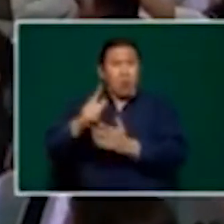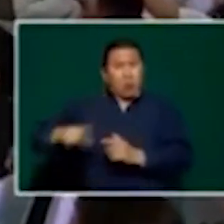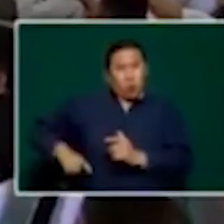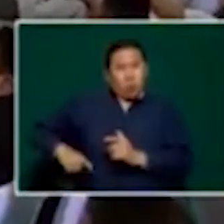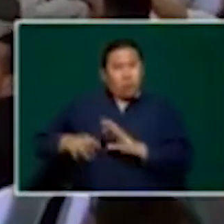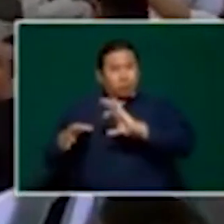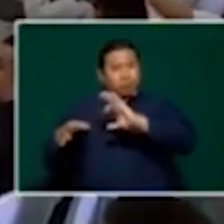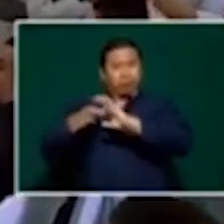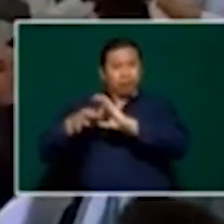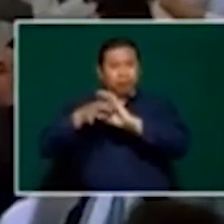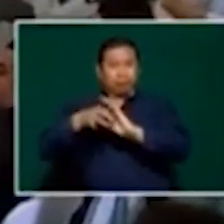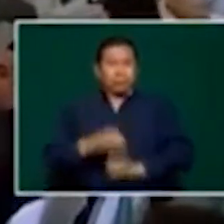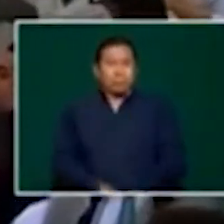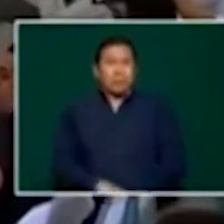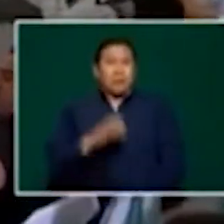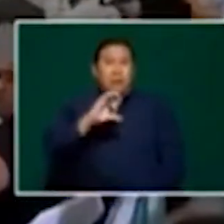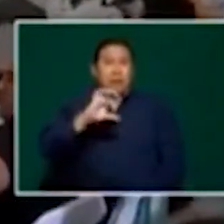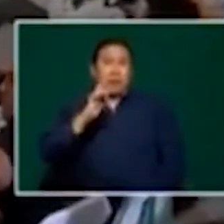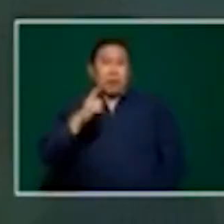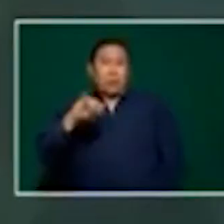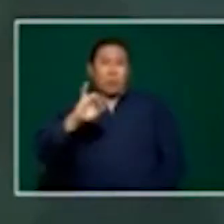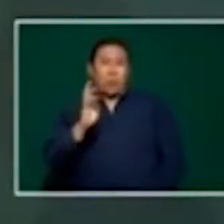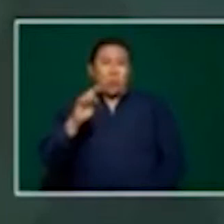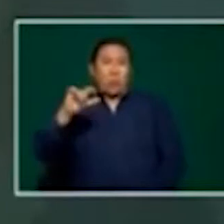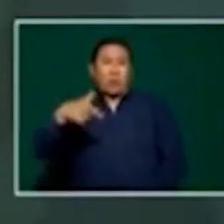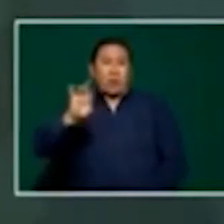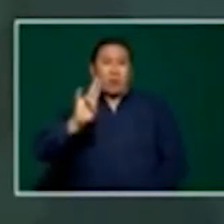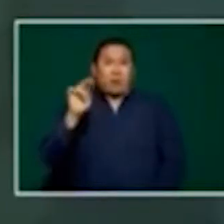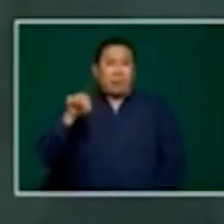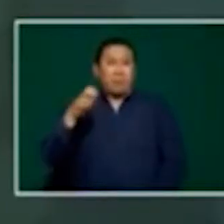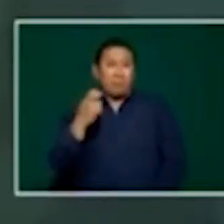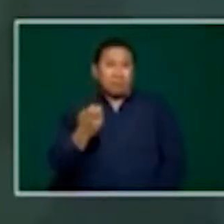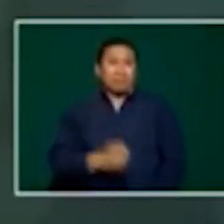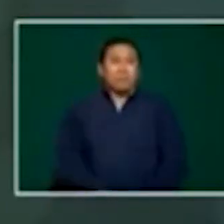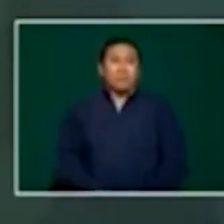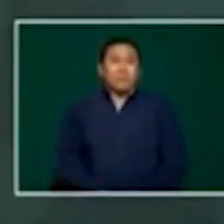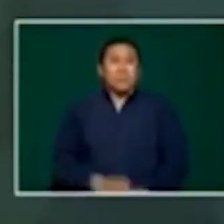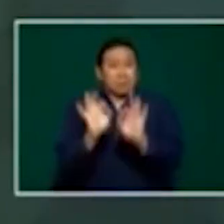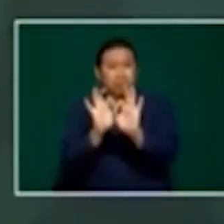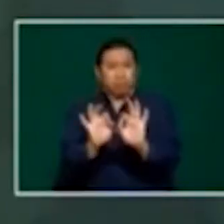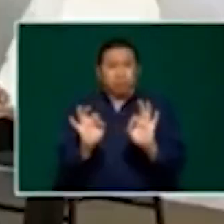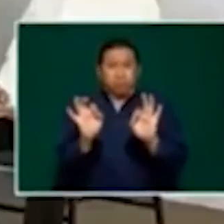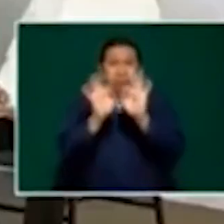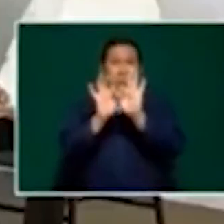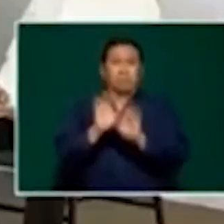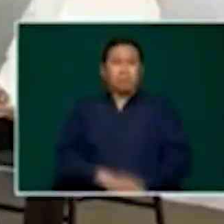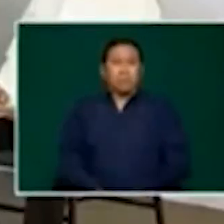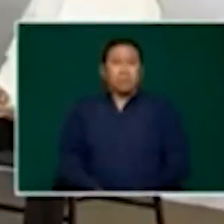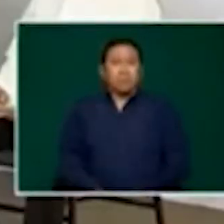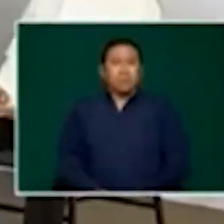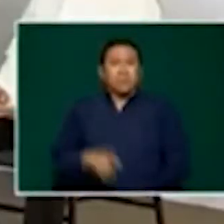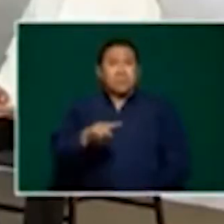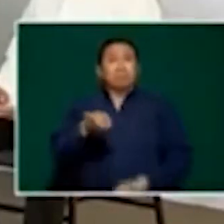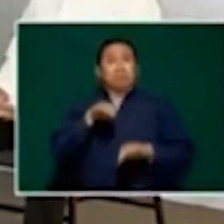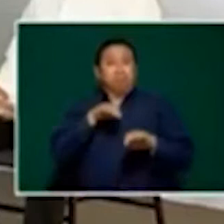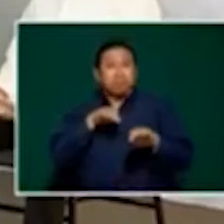de 2 homicidios diarios en esta entidad y ahora solo se registra 1 diario. El gobernador de Quintana Roo destacó que la estrategia ya empieza a dar